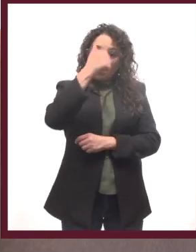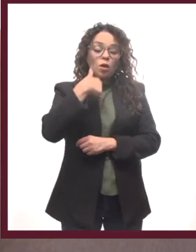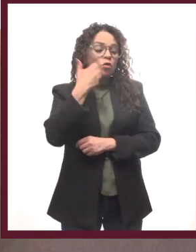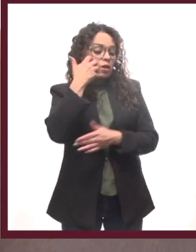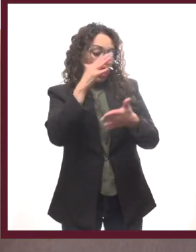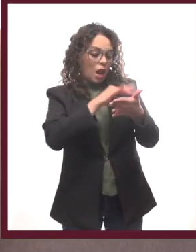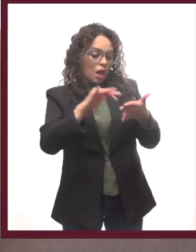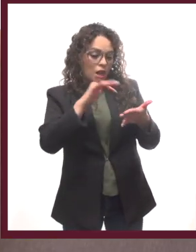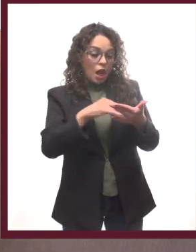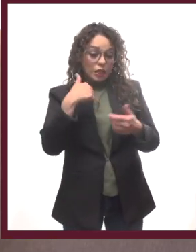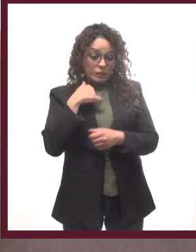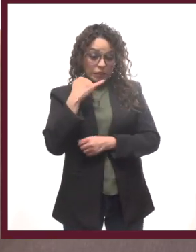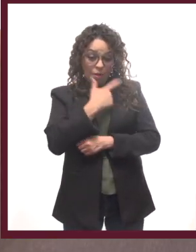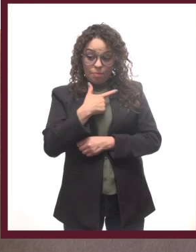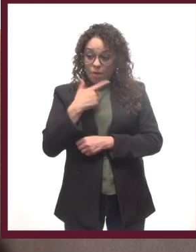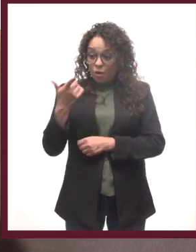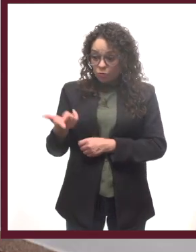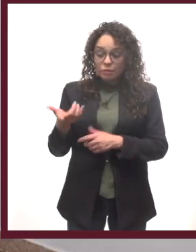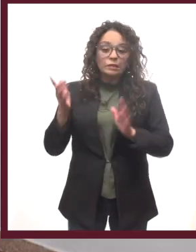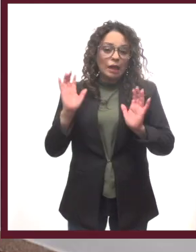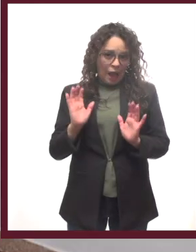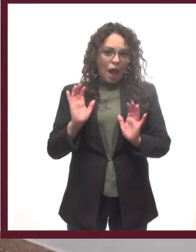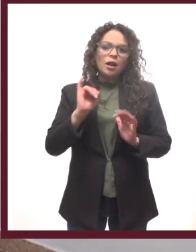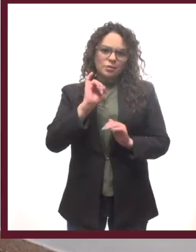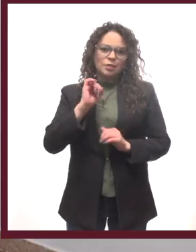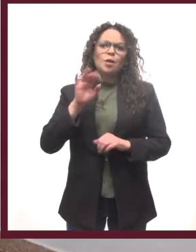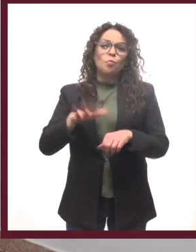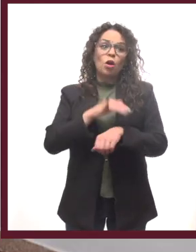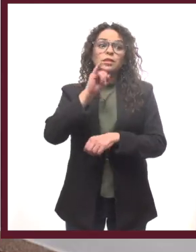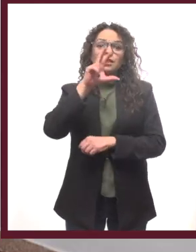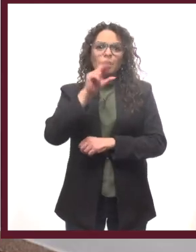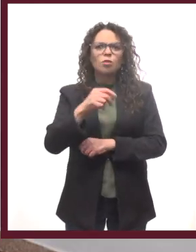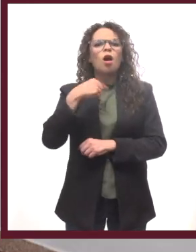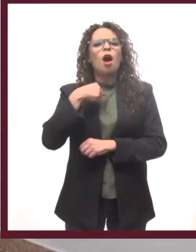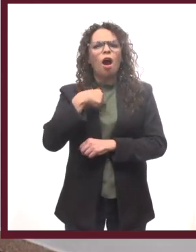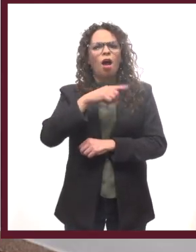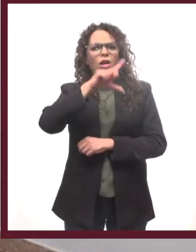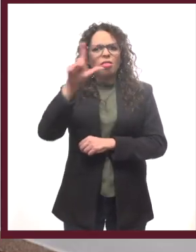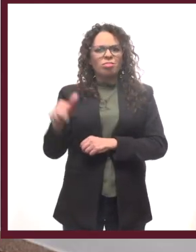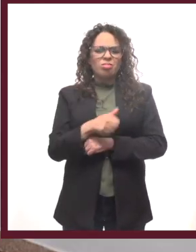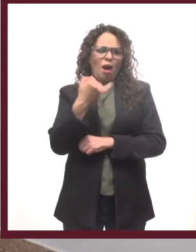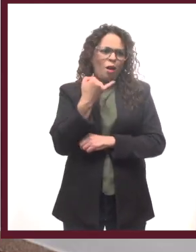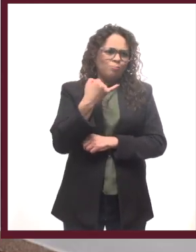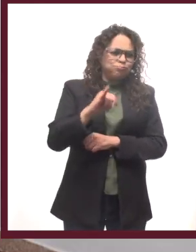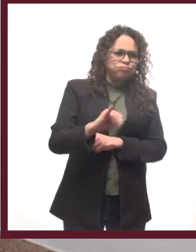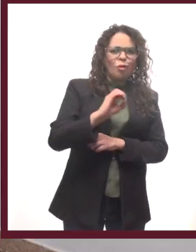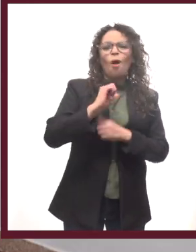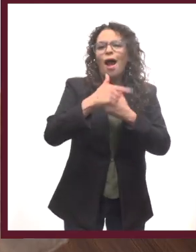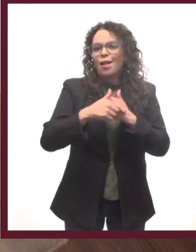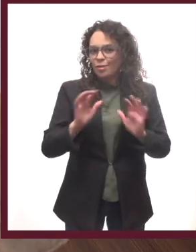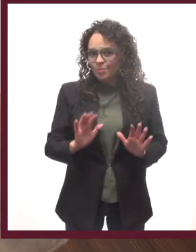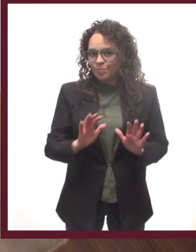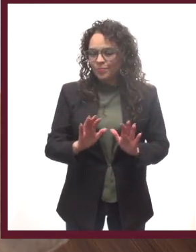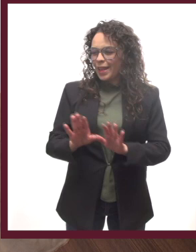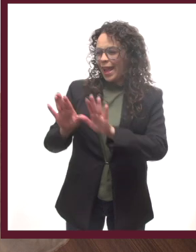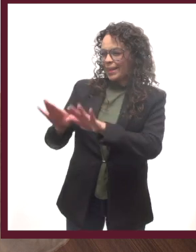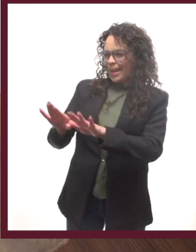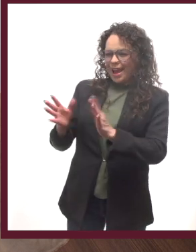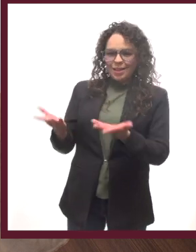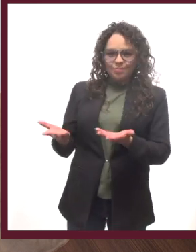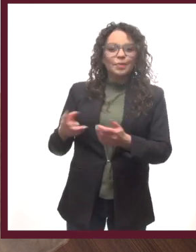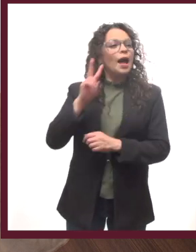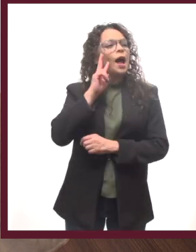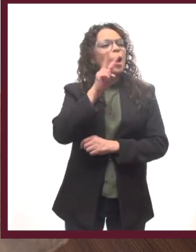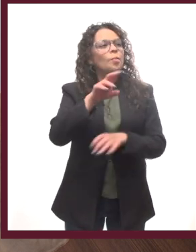primero, a ver si me gusta el personaje. No quisiera comprometer mi carrera. Cálmate, Diego Luna. Veamos qué tanto